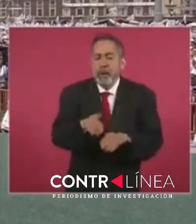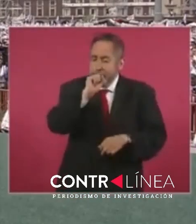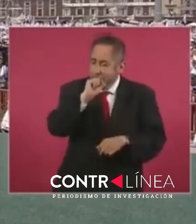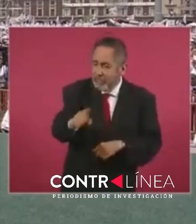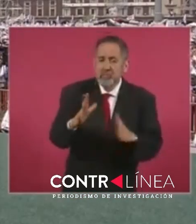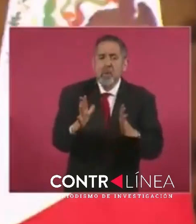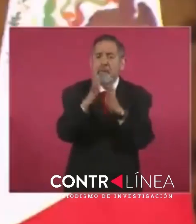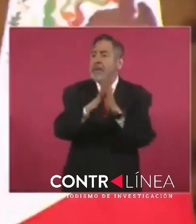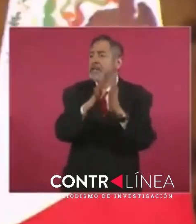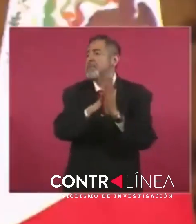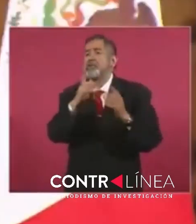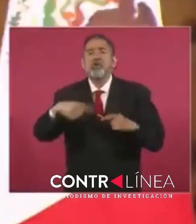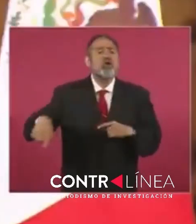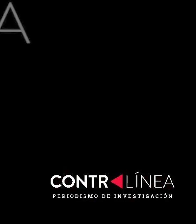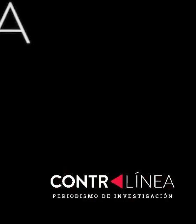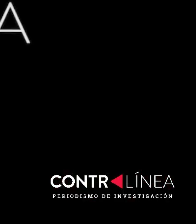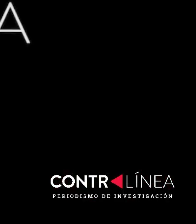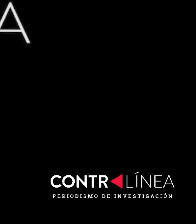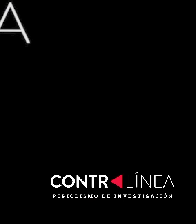democracia.